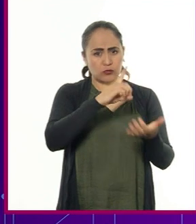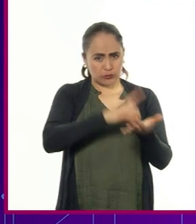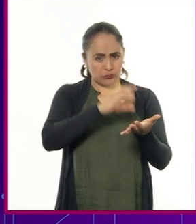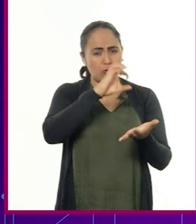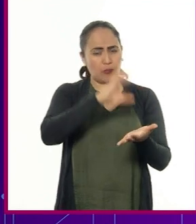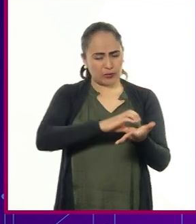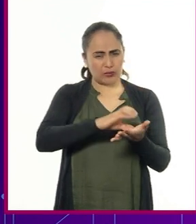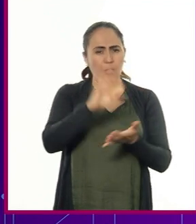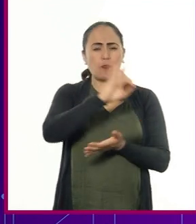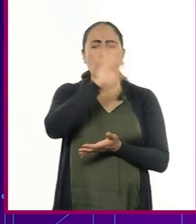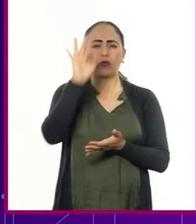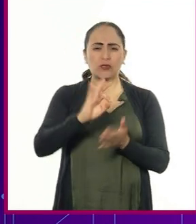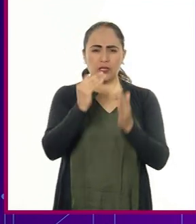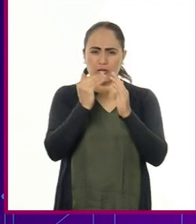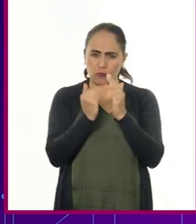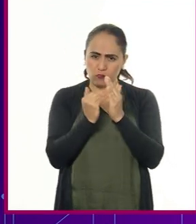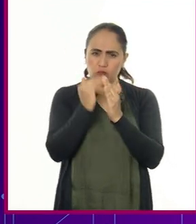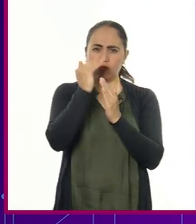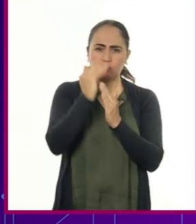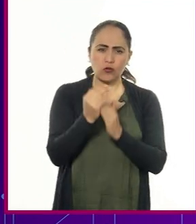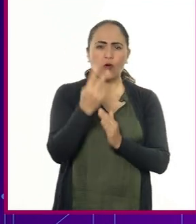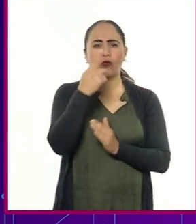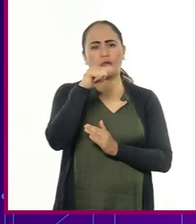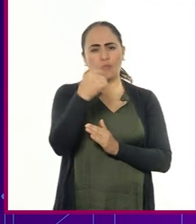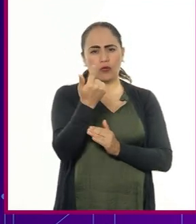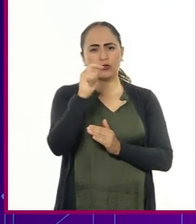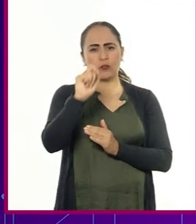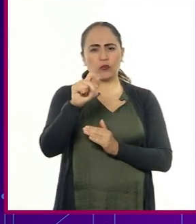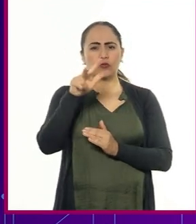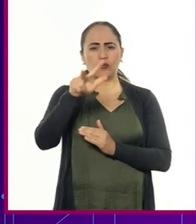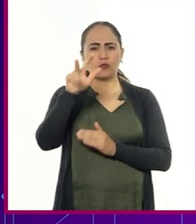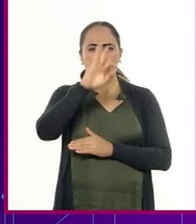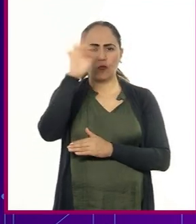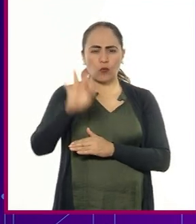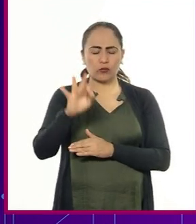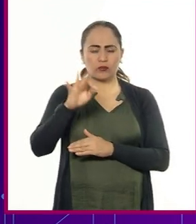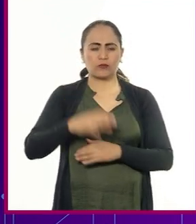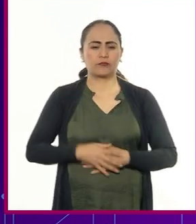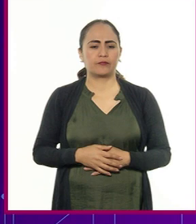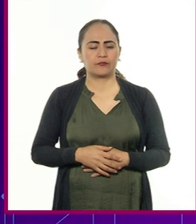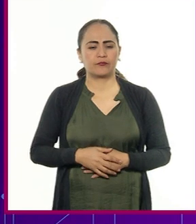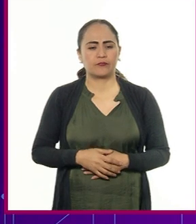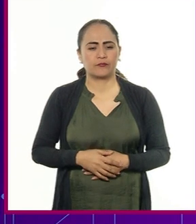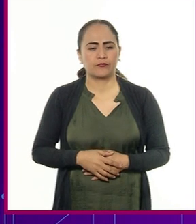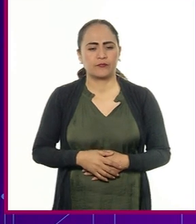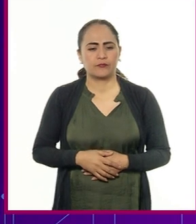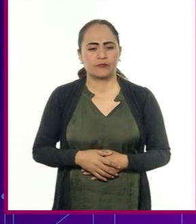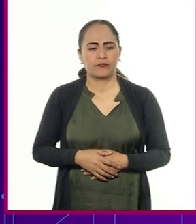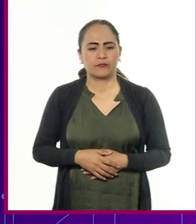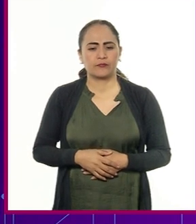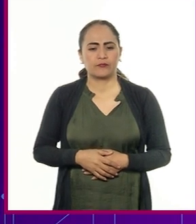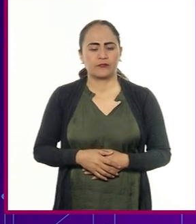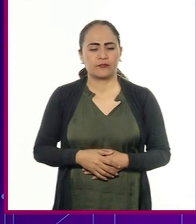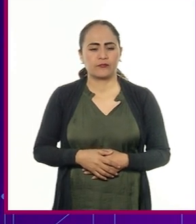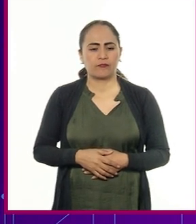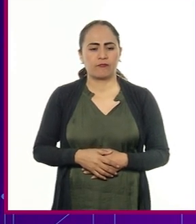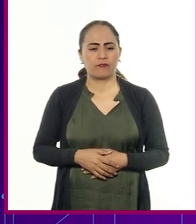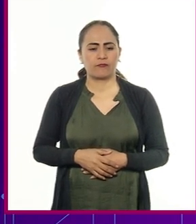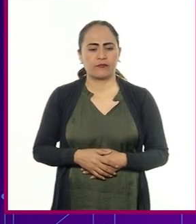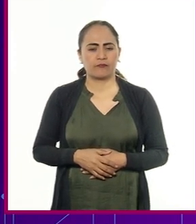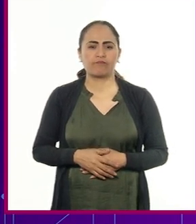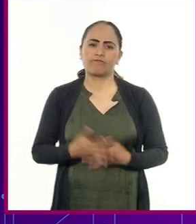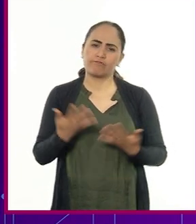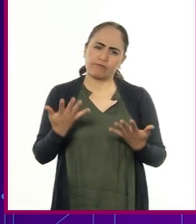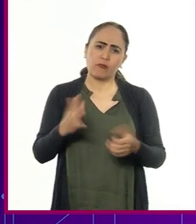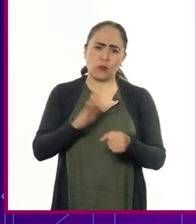el porcentaje aumenta a 12.8%. Lo anterior se debe no solo a